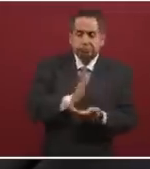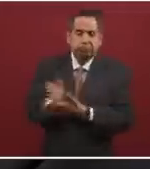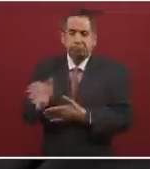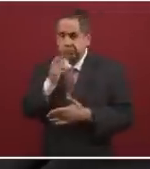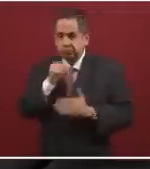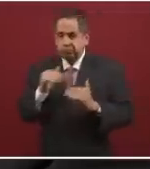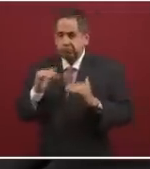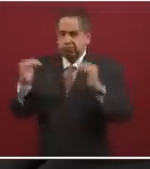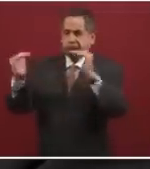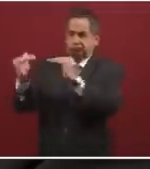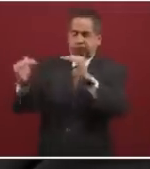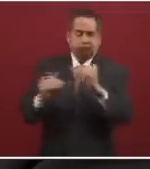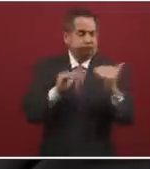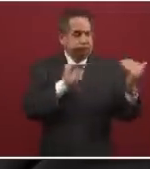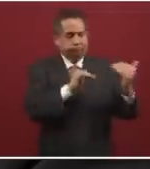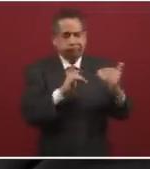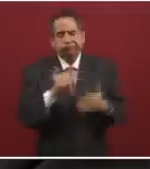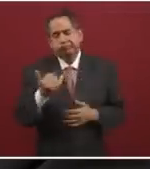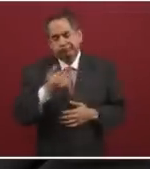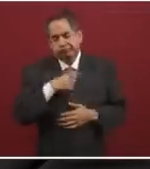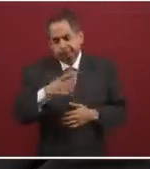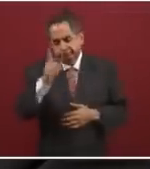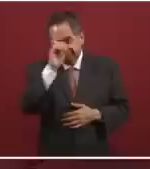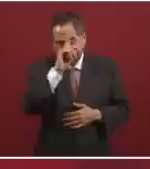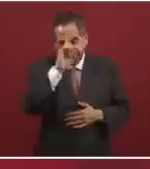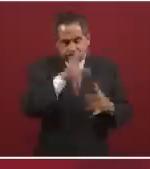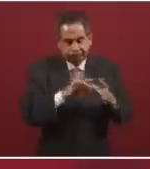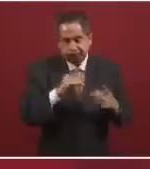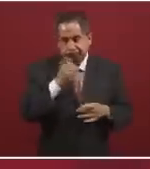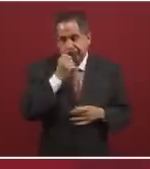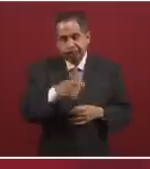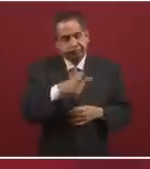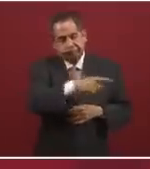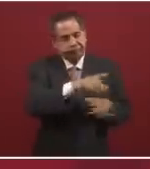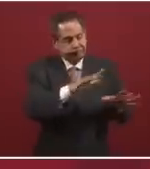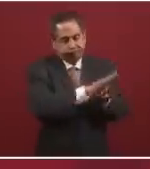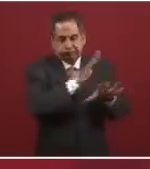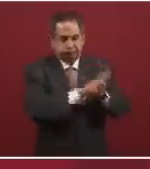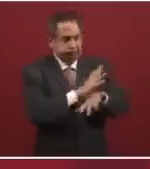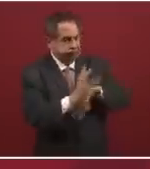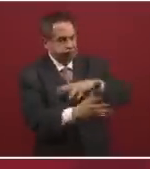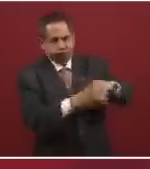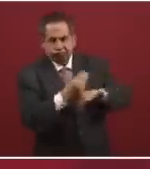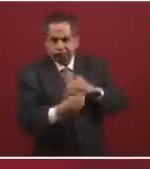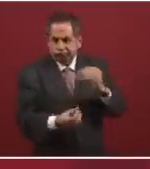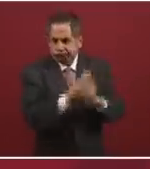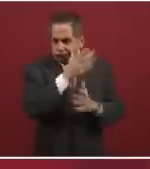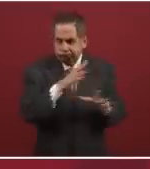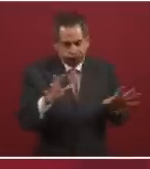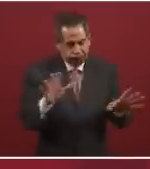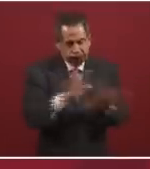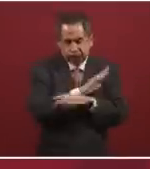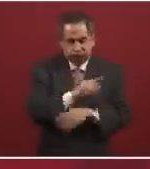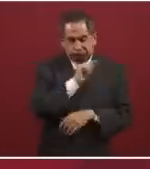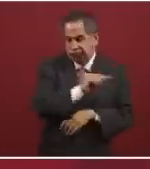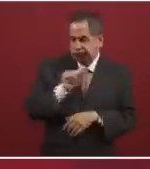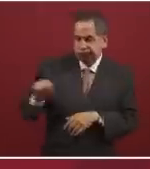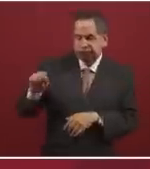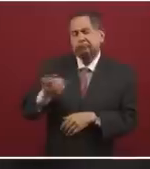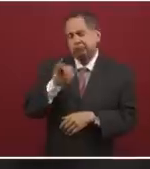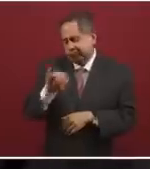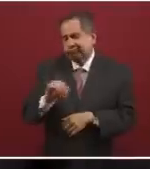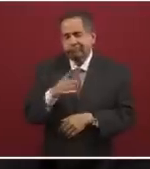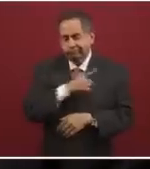y sí es aconsejable la renovación de los poderes, sobre